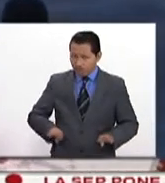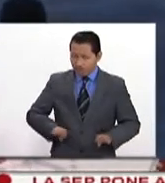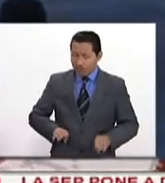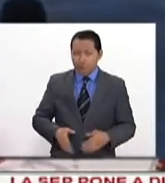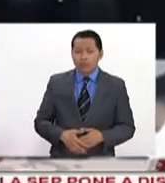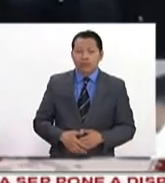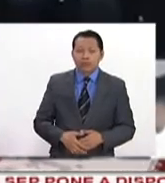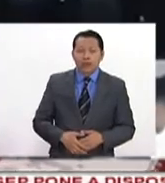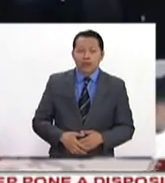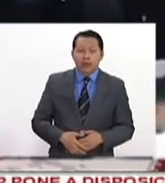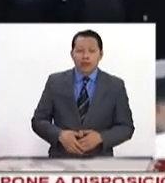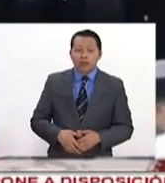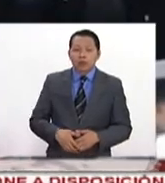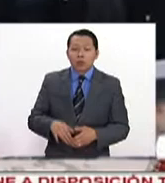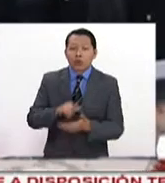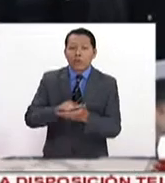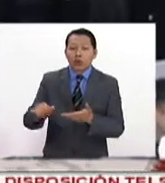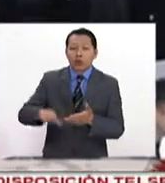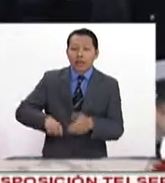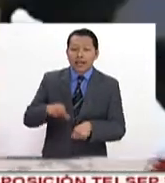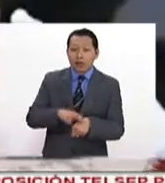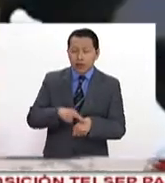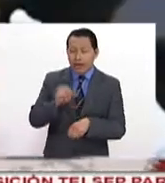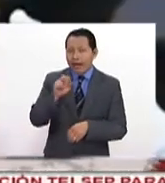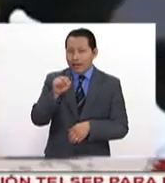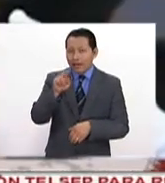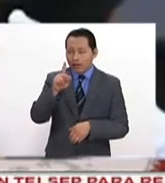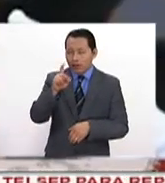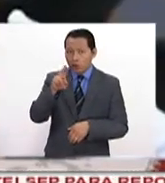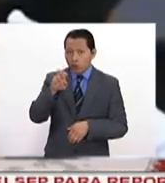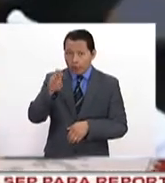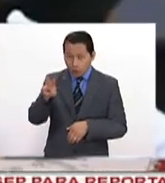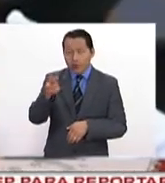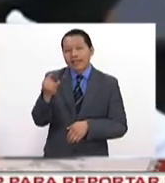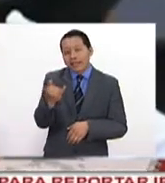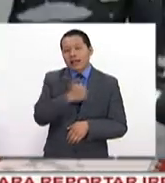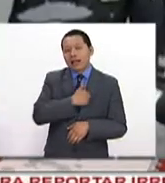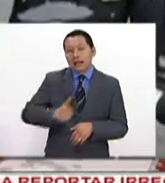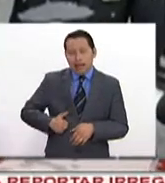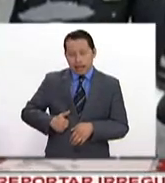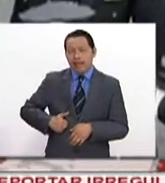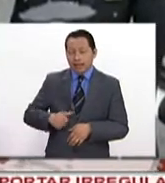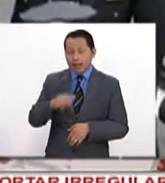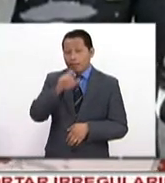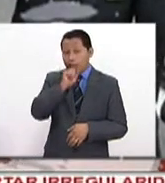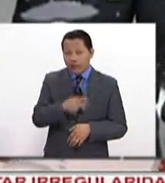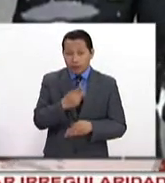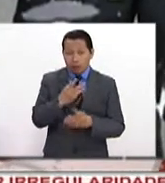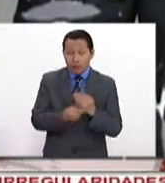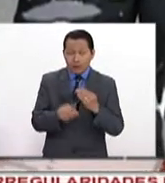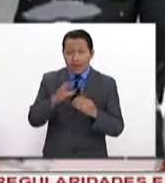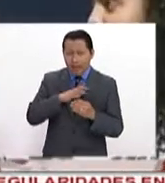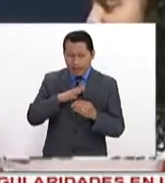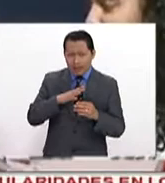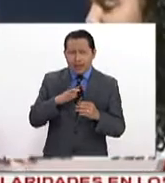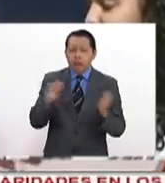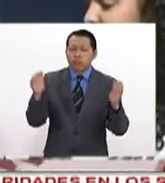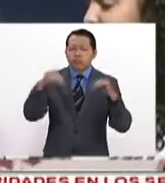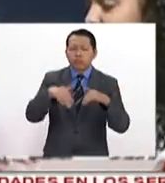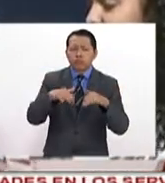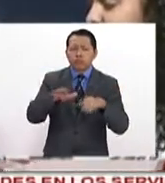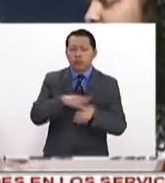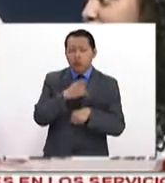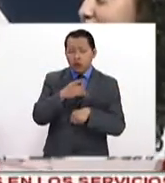Por su parte, en Nueva York, el gobernador del estado, Andrew Cuomo, y el alcalde de la ciudad, Bill de Blasio, encabezaron una ceremonia conmemorativa por